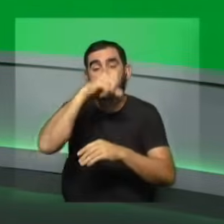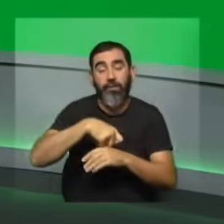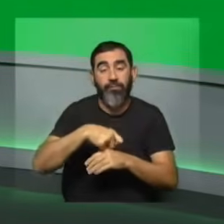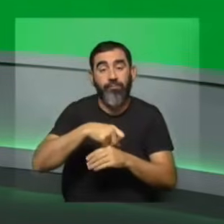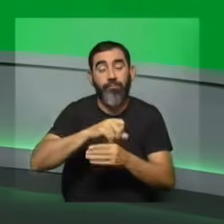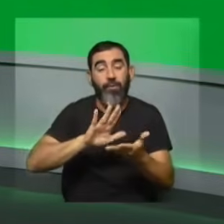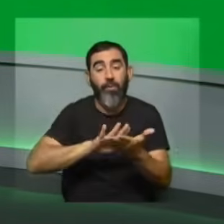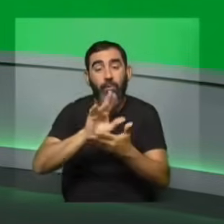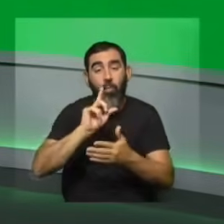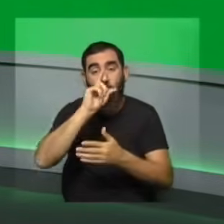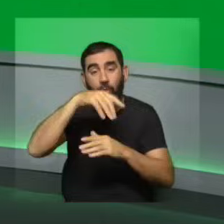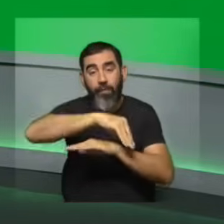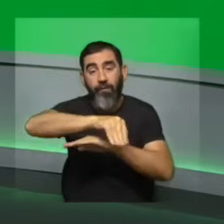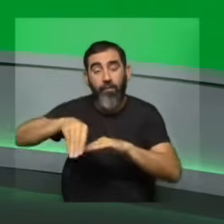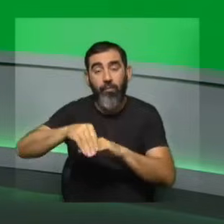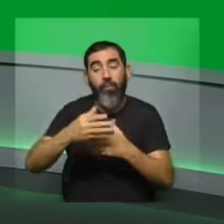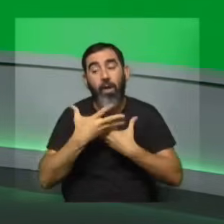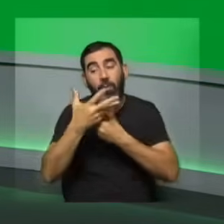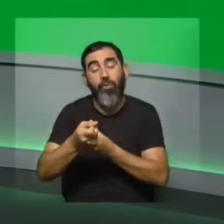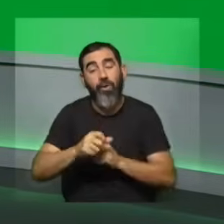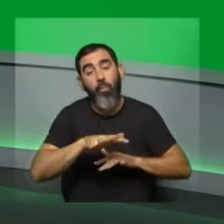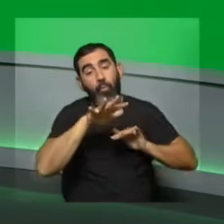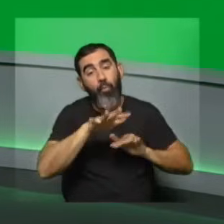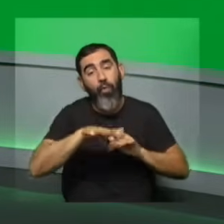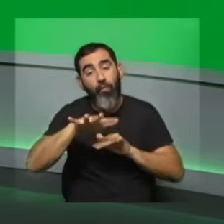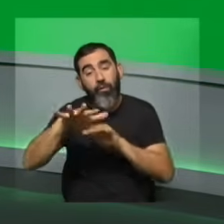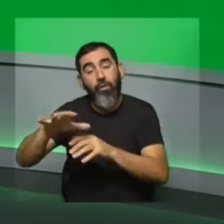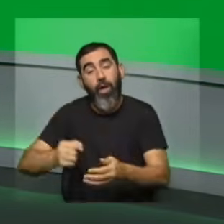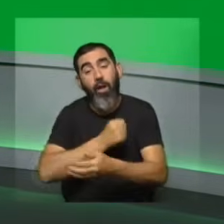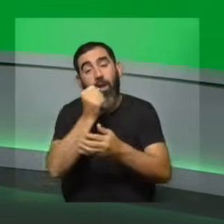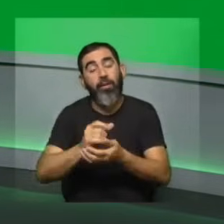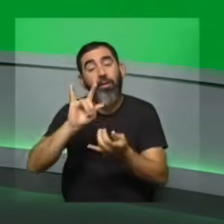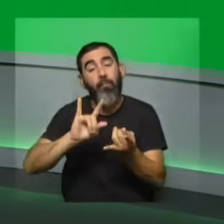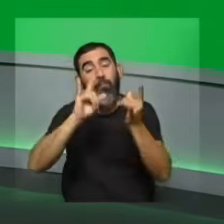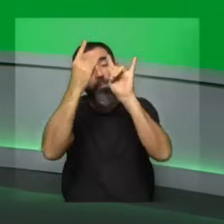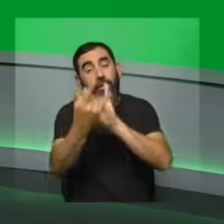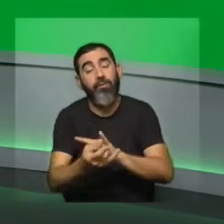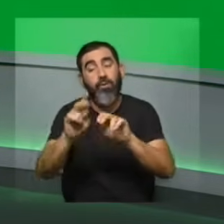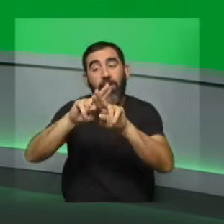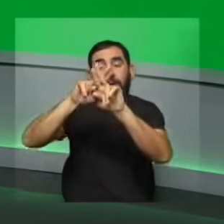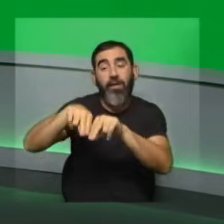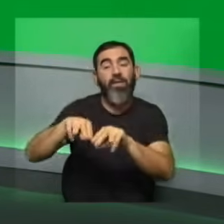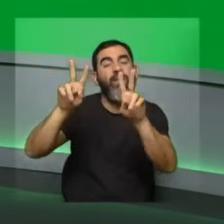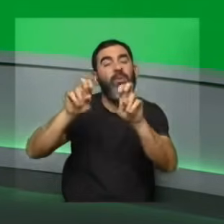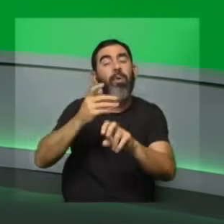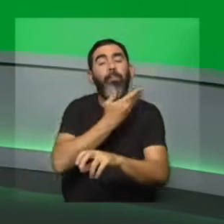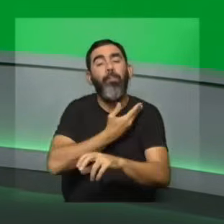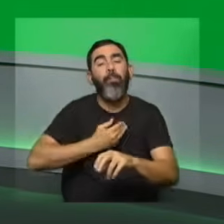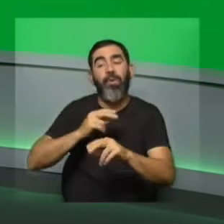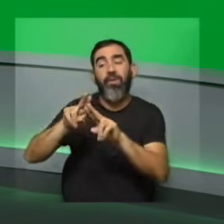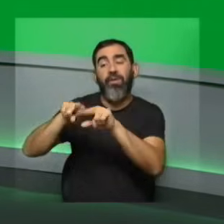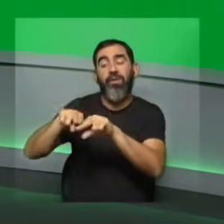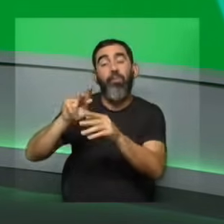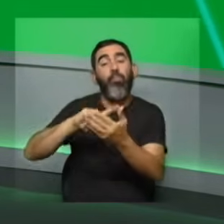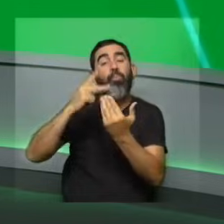área metropolitana para acompañar una movilización que se va a trasladar hasta el Palacio Legislativo en rechazo al veto del presidente de la República contra